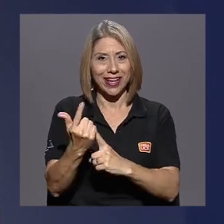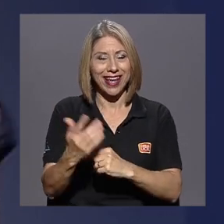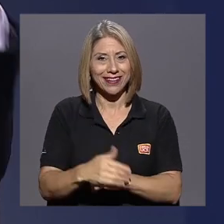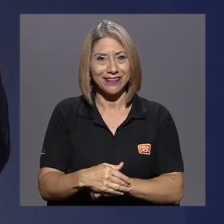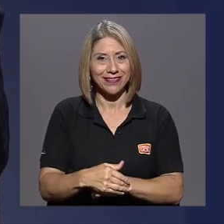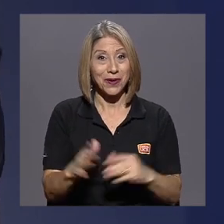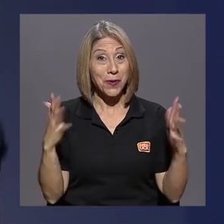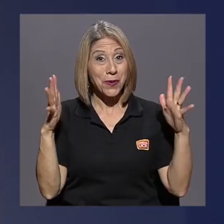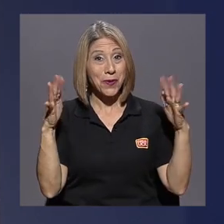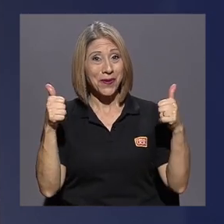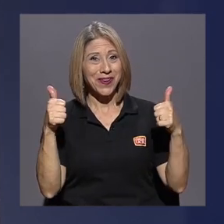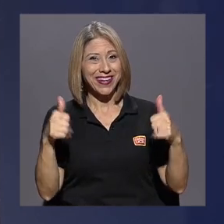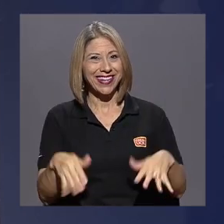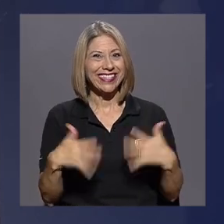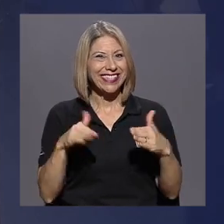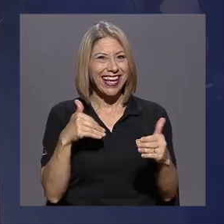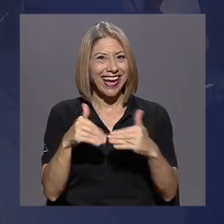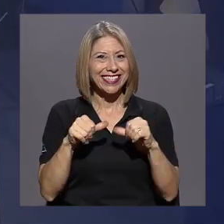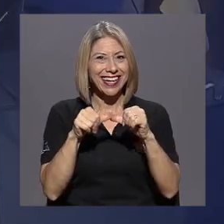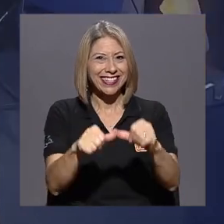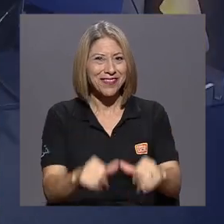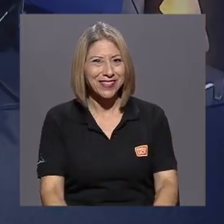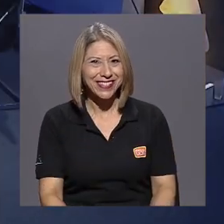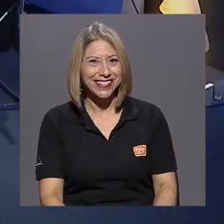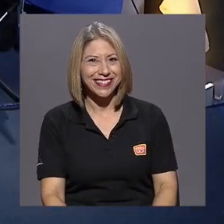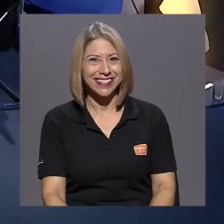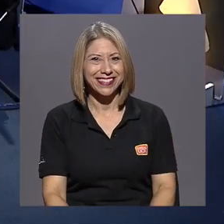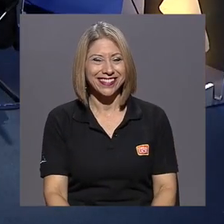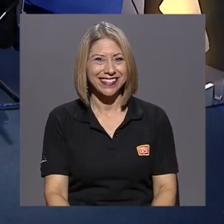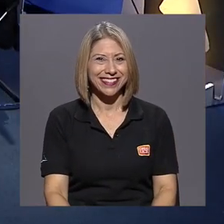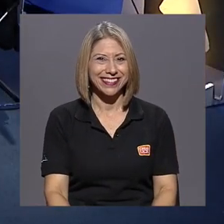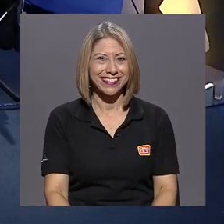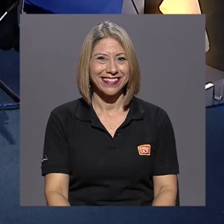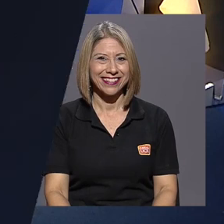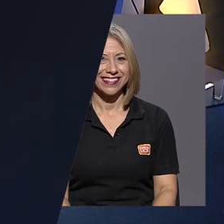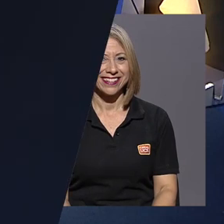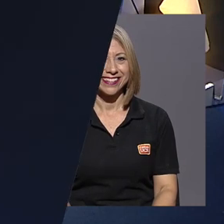sociología. Ya casi regresamos.